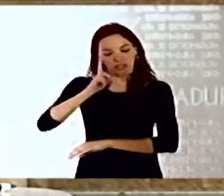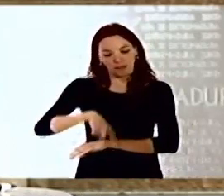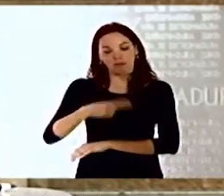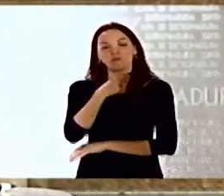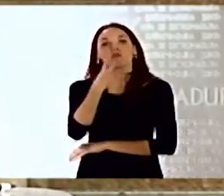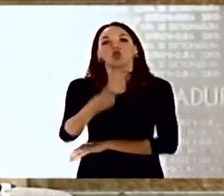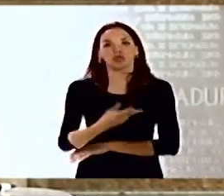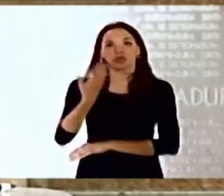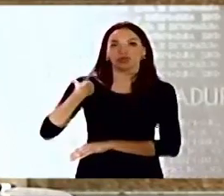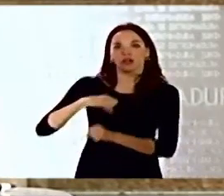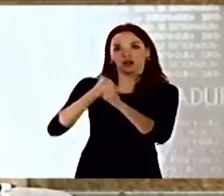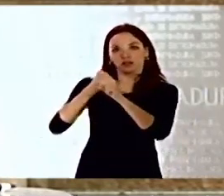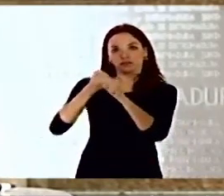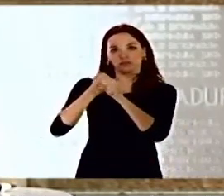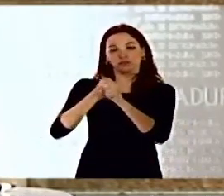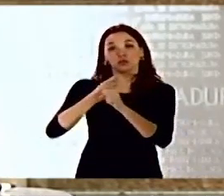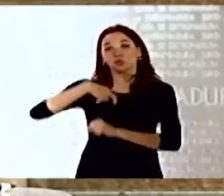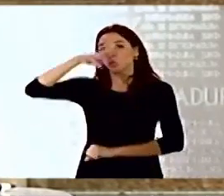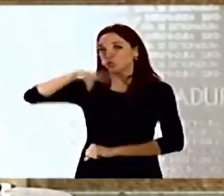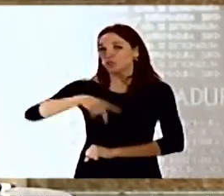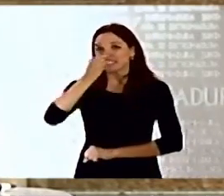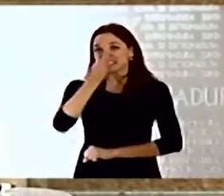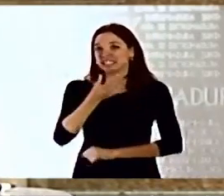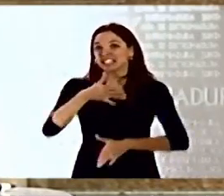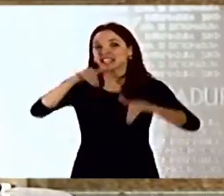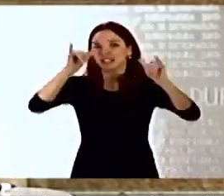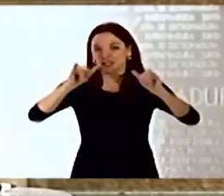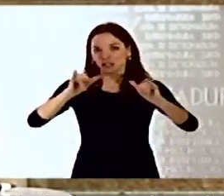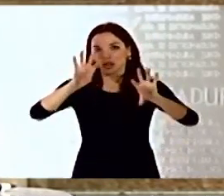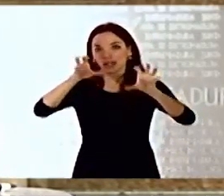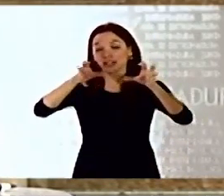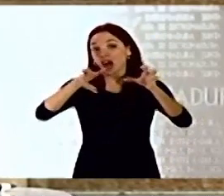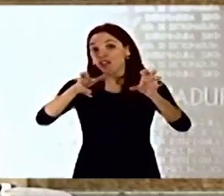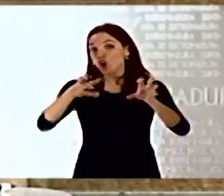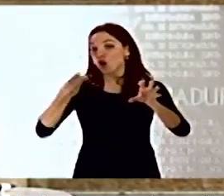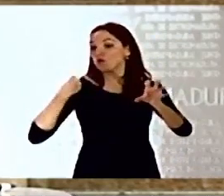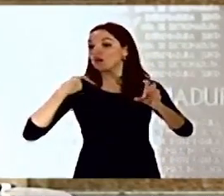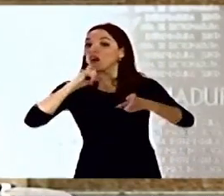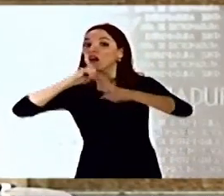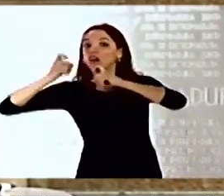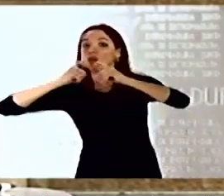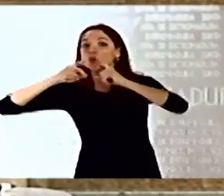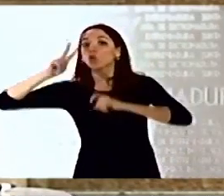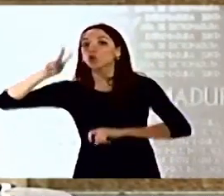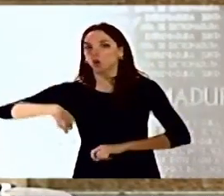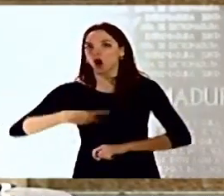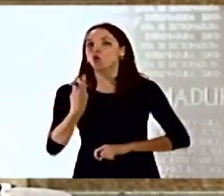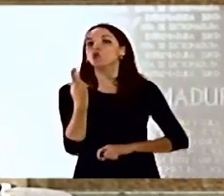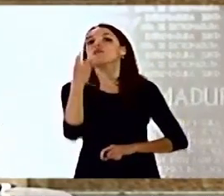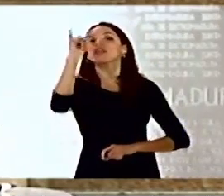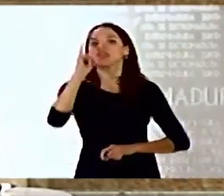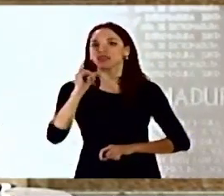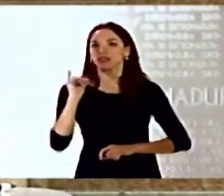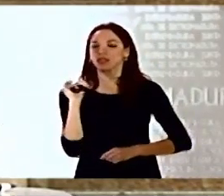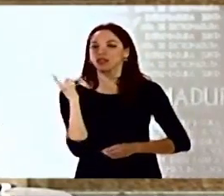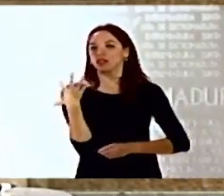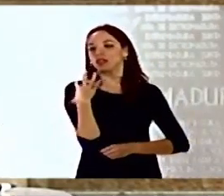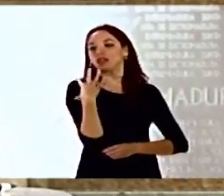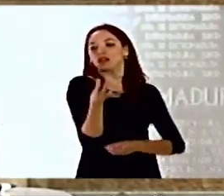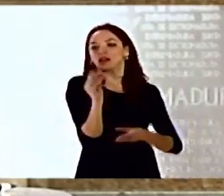Extremadura. Nunca se me entrevistó en la radio, en 4 años, una vez se me entrevistó en la televisión. Por tanto, aquí hay un